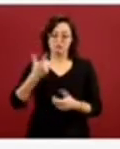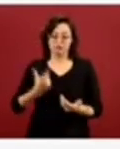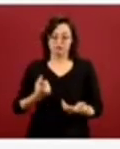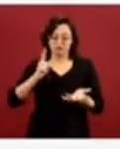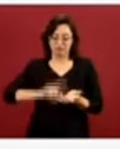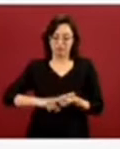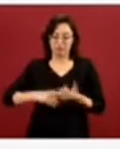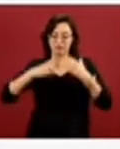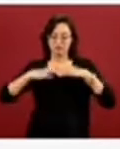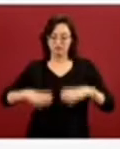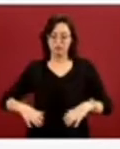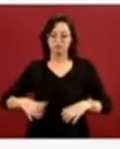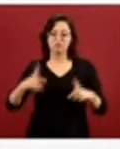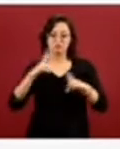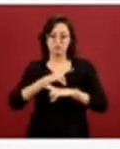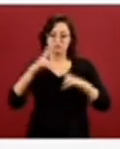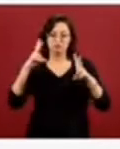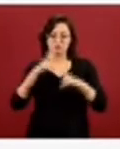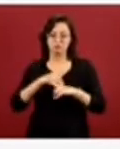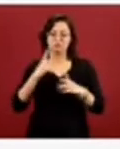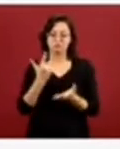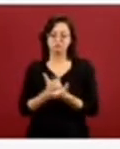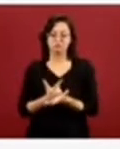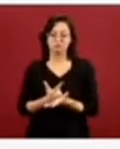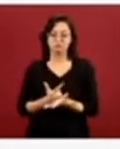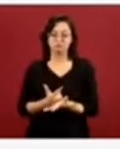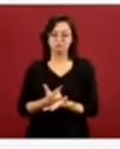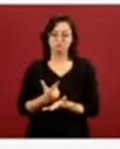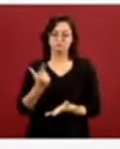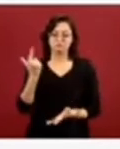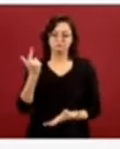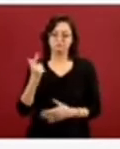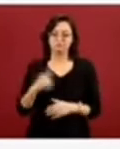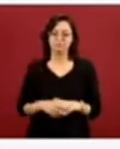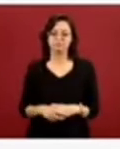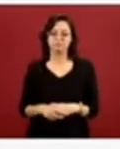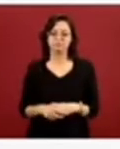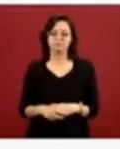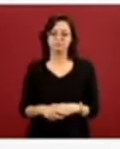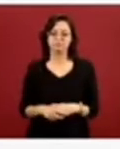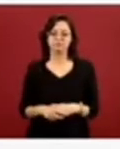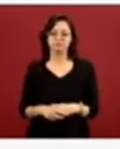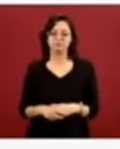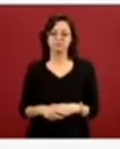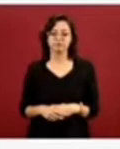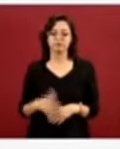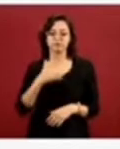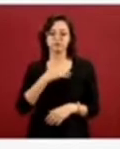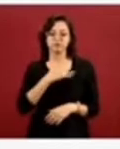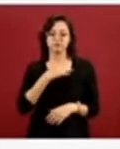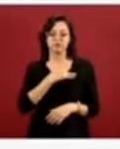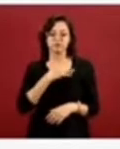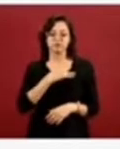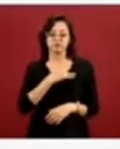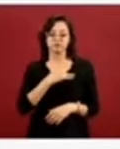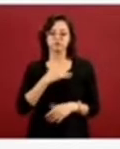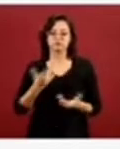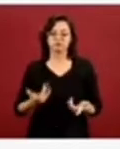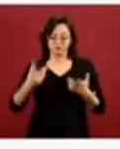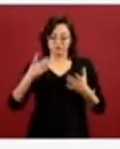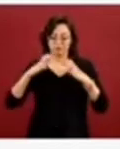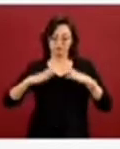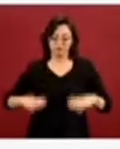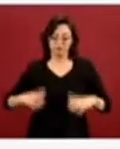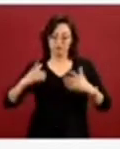alteraciones de la funcionalidad del cuerpo. Enfermedad cardiovascular e inmunosupresión